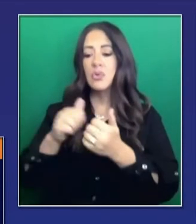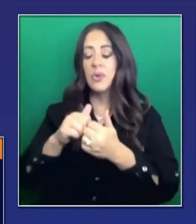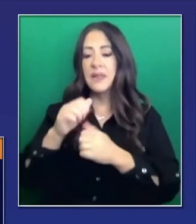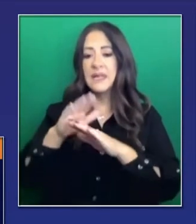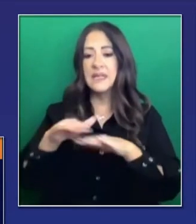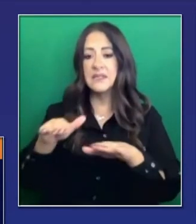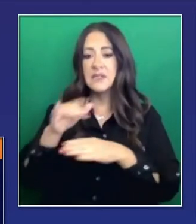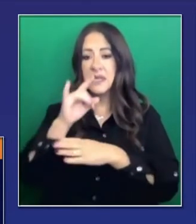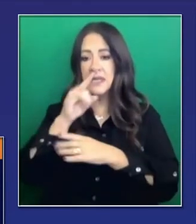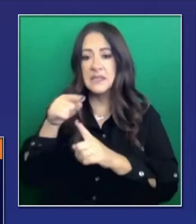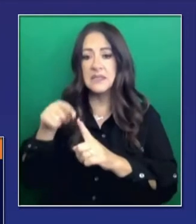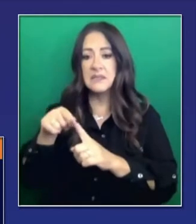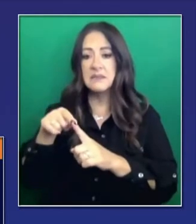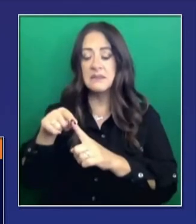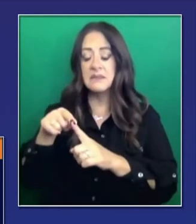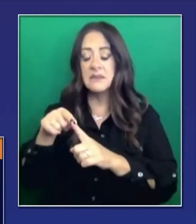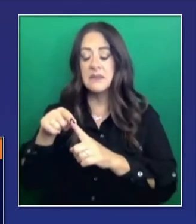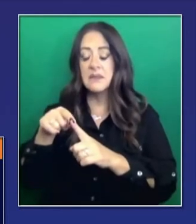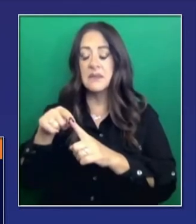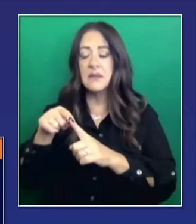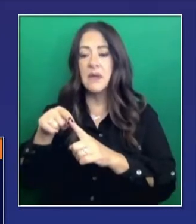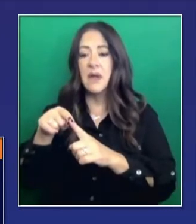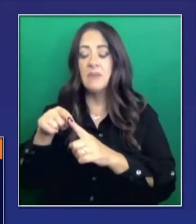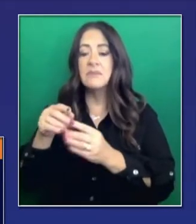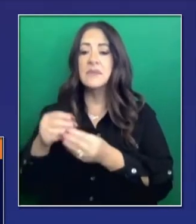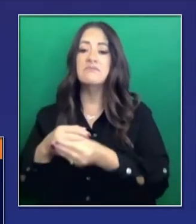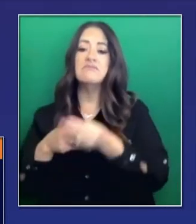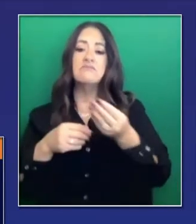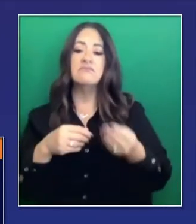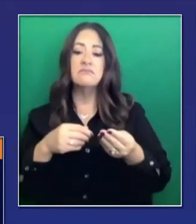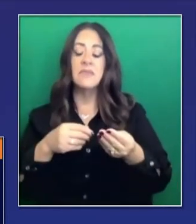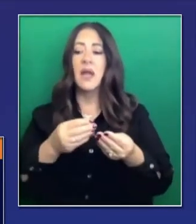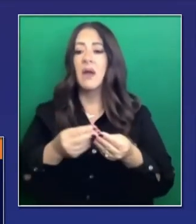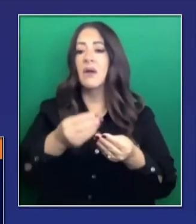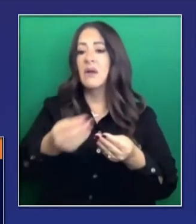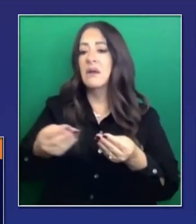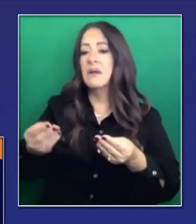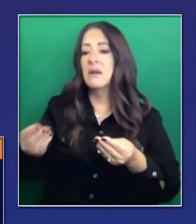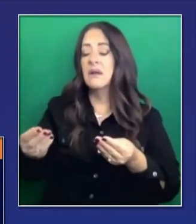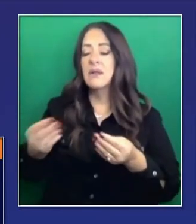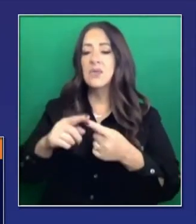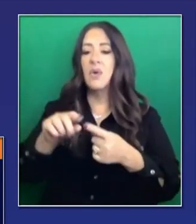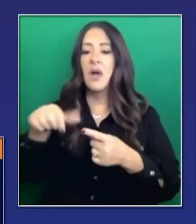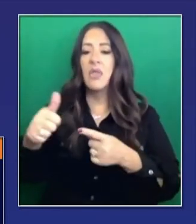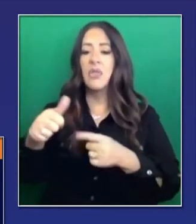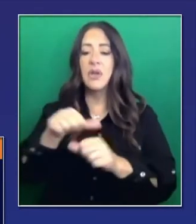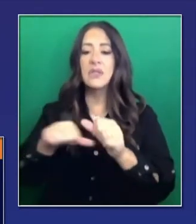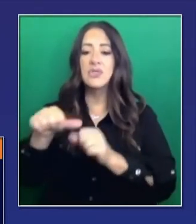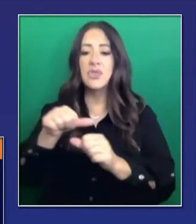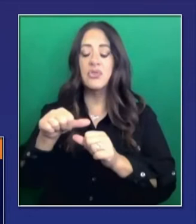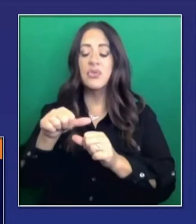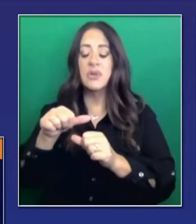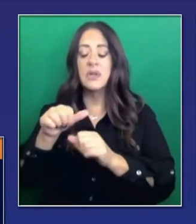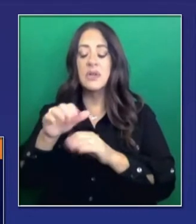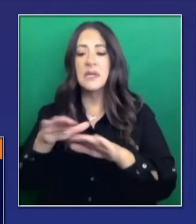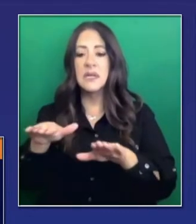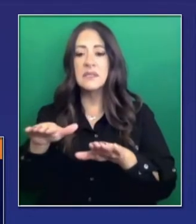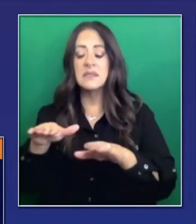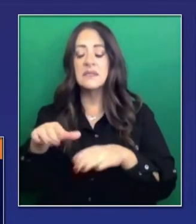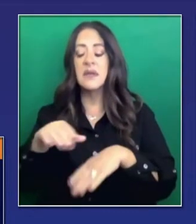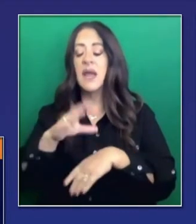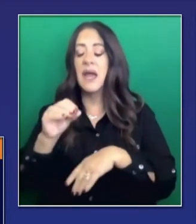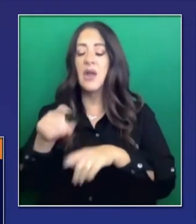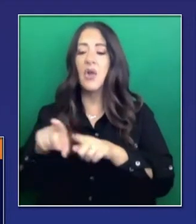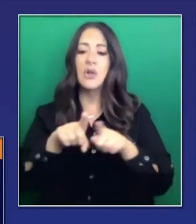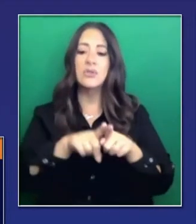en la comunidad, y no solo niños propagando o transmitiendo COVID a otros niños, sino el impacto a adultos,